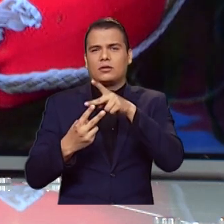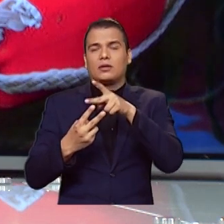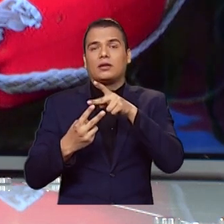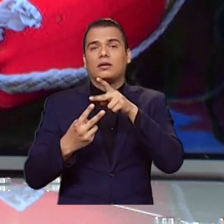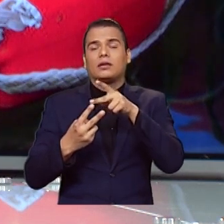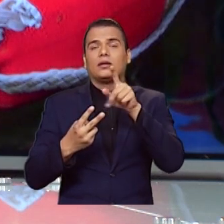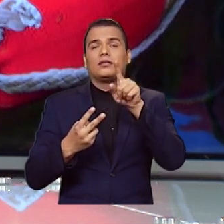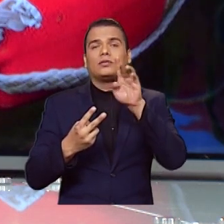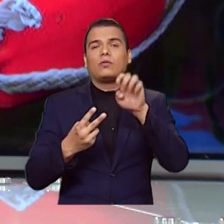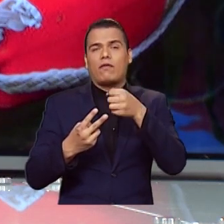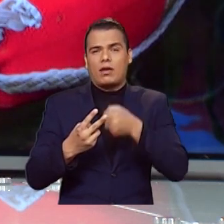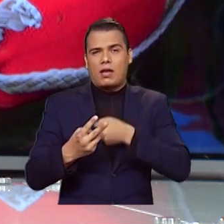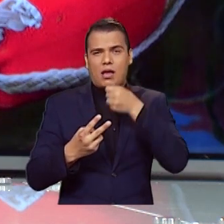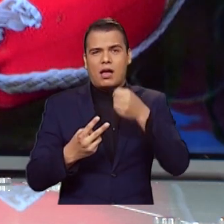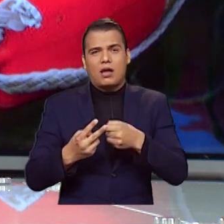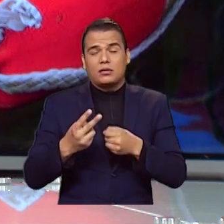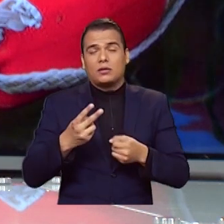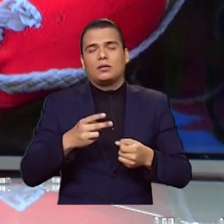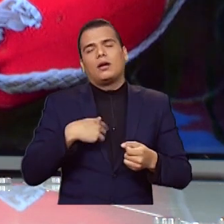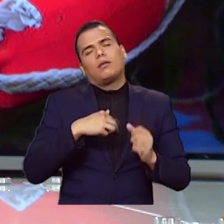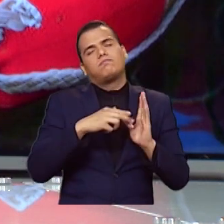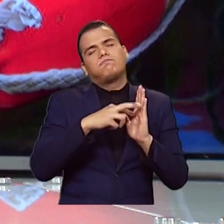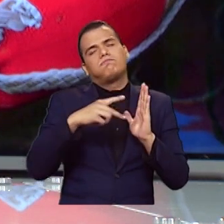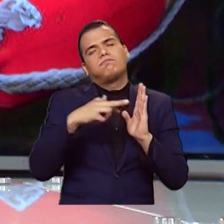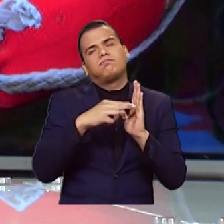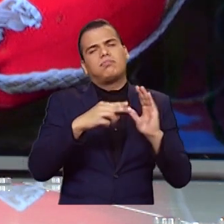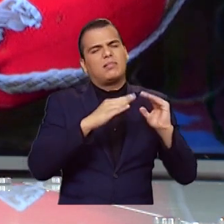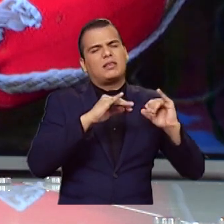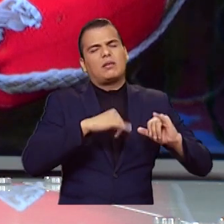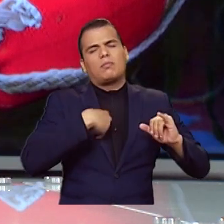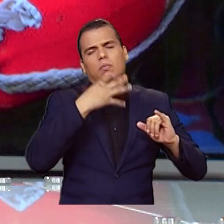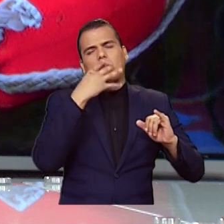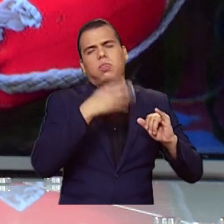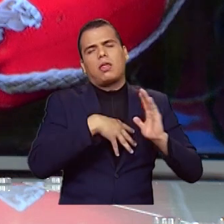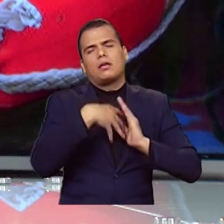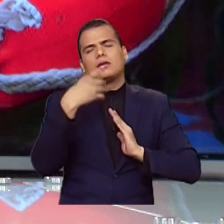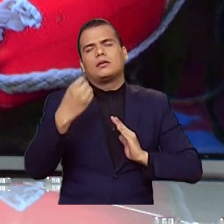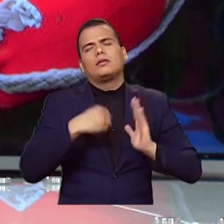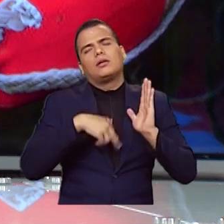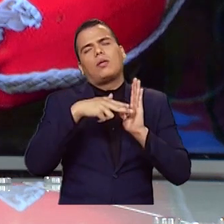Nuestro corresponsal Camilo Fajardo tiene más detalles de este hecho. Camilo, muy buenas noches.